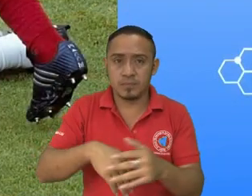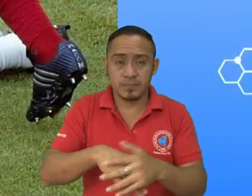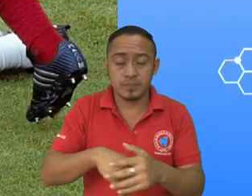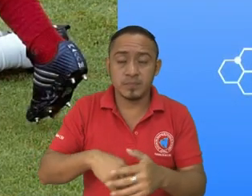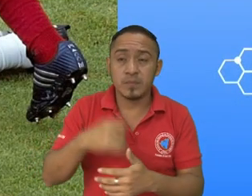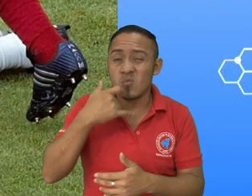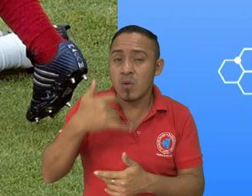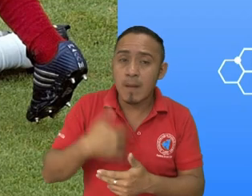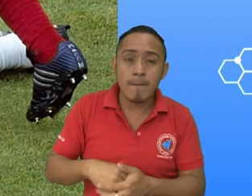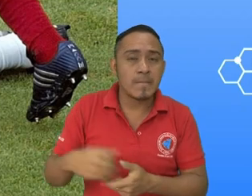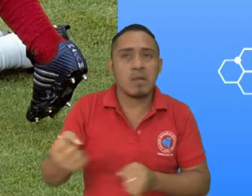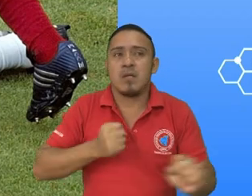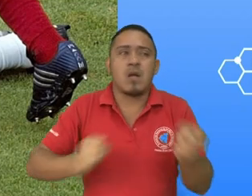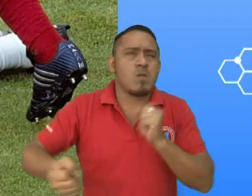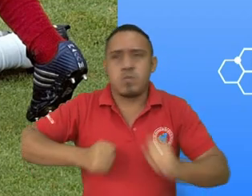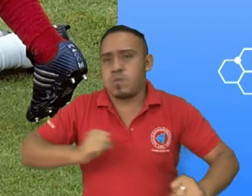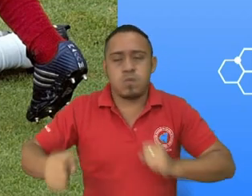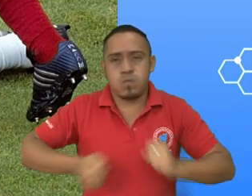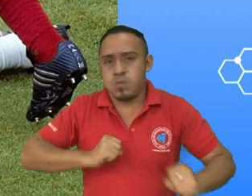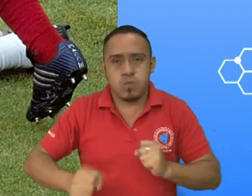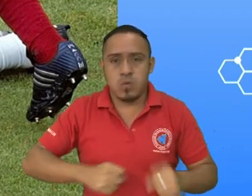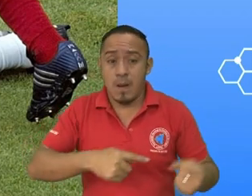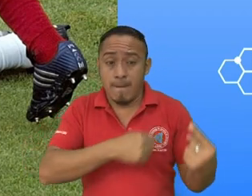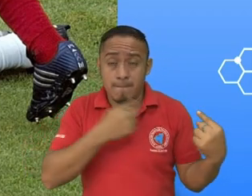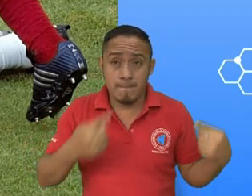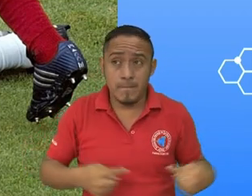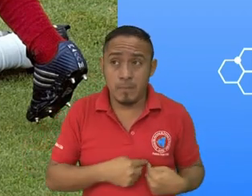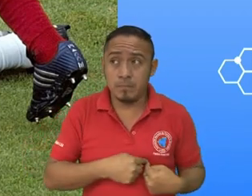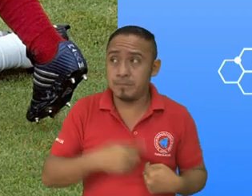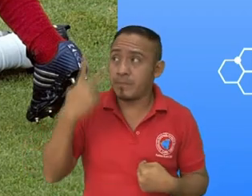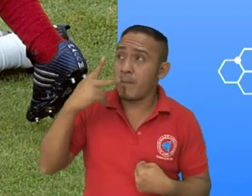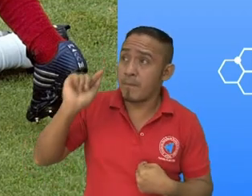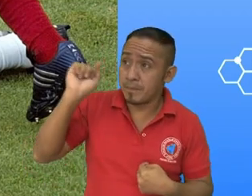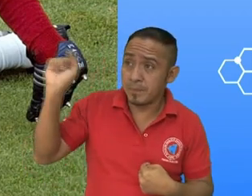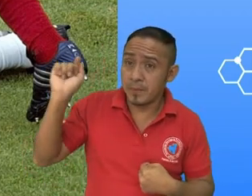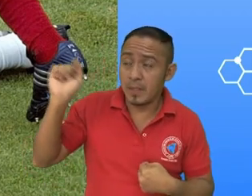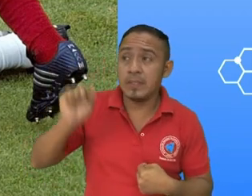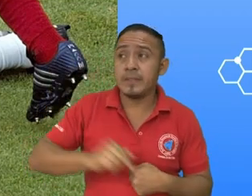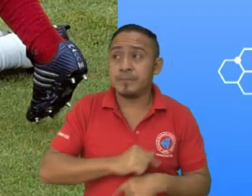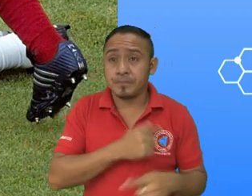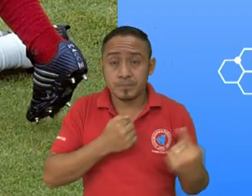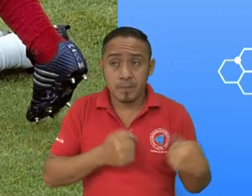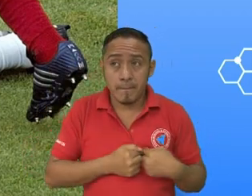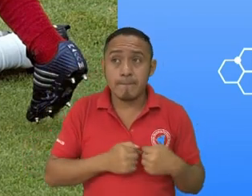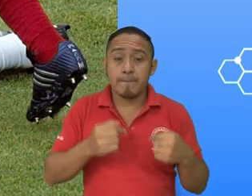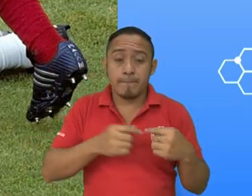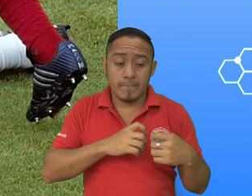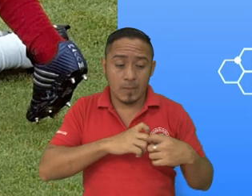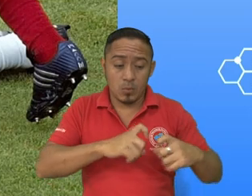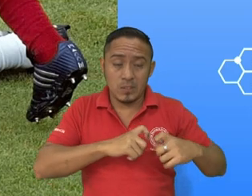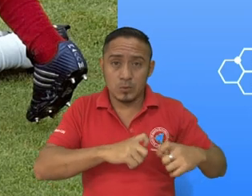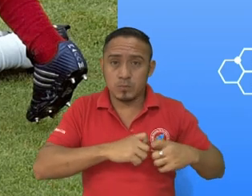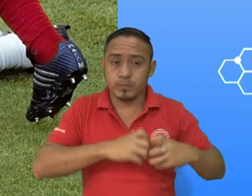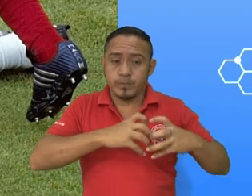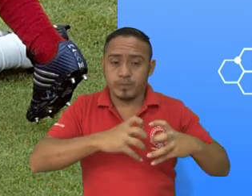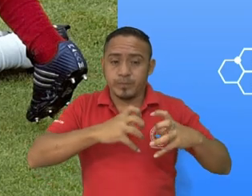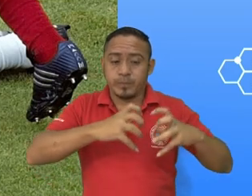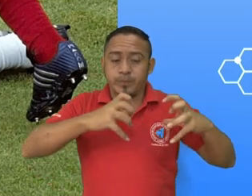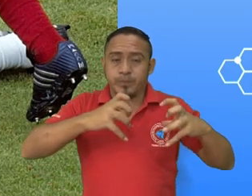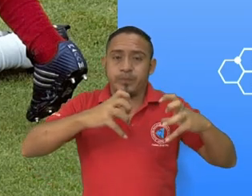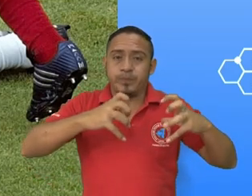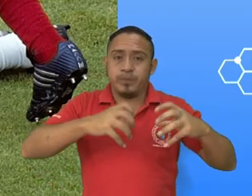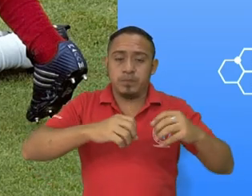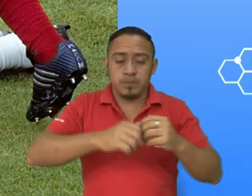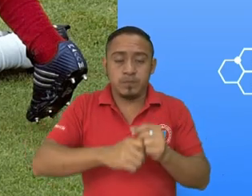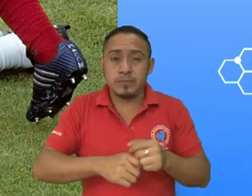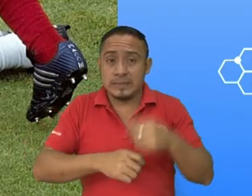a actividad física intensa, el corazón se agranda. Exactamente, se agranda y causa una hipertrofia al